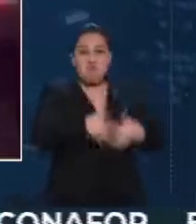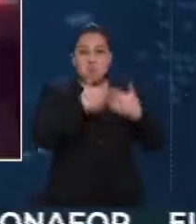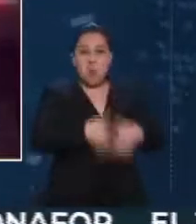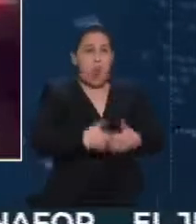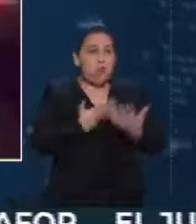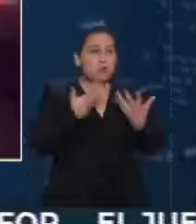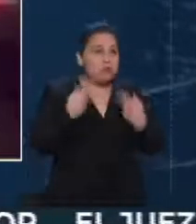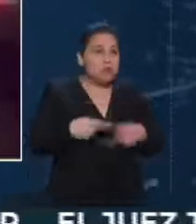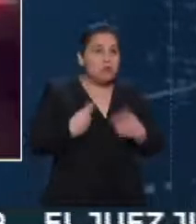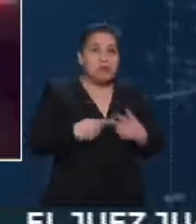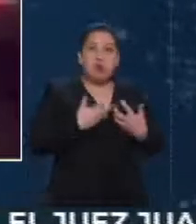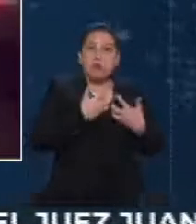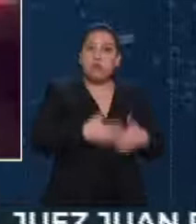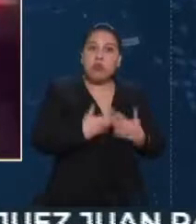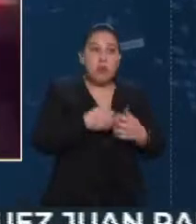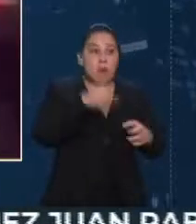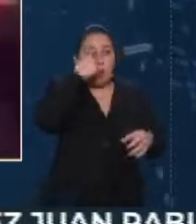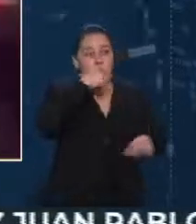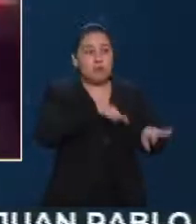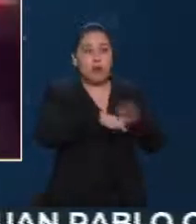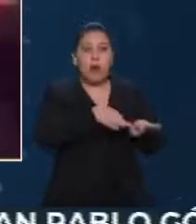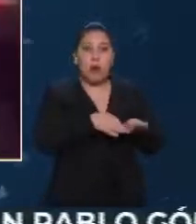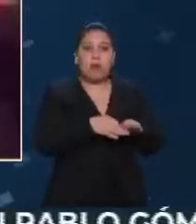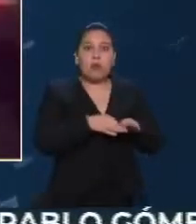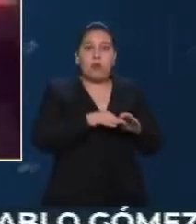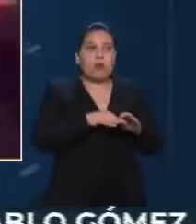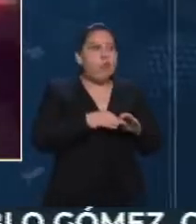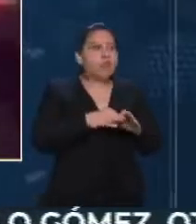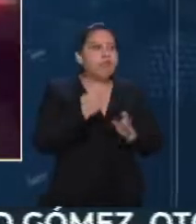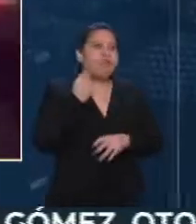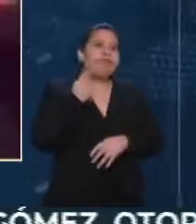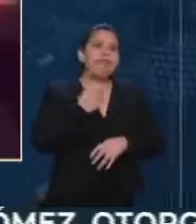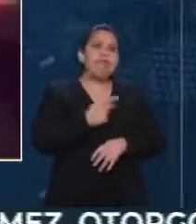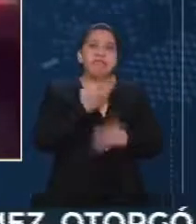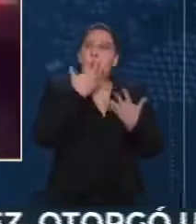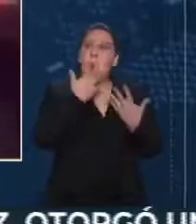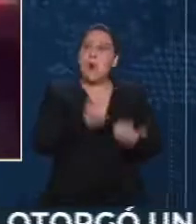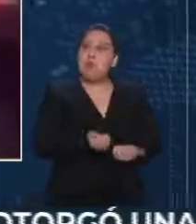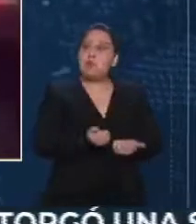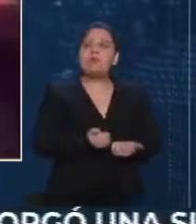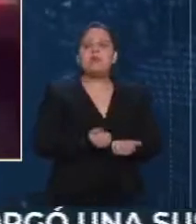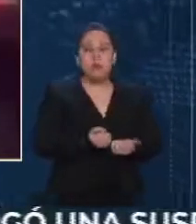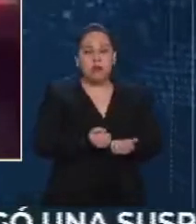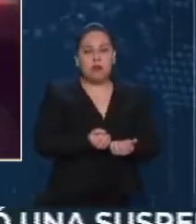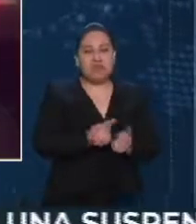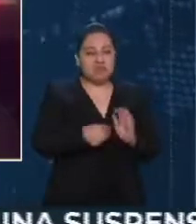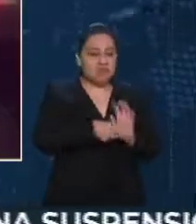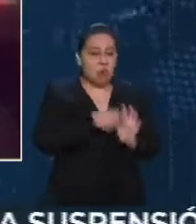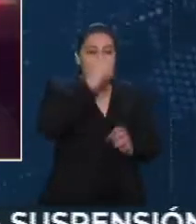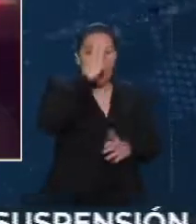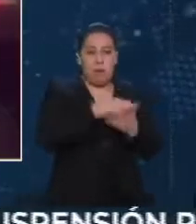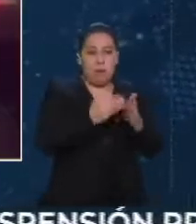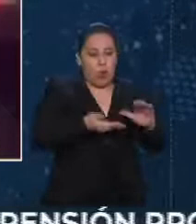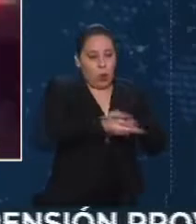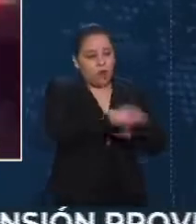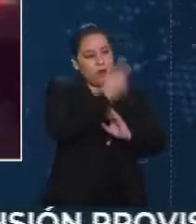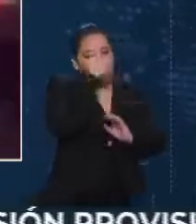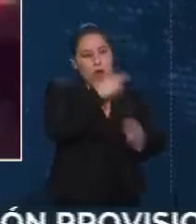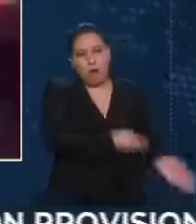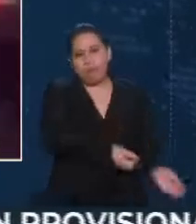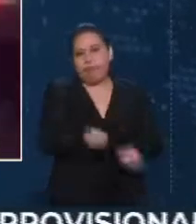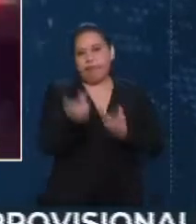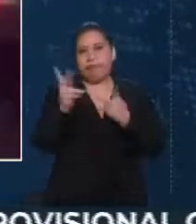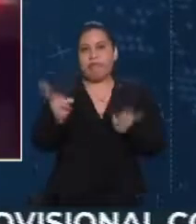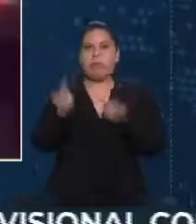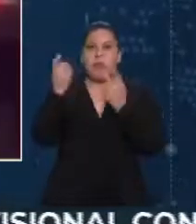económica que pues básicamente no se demandaba petróleo, ¿no? Entonces eso precisamente, como comentaba Mario, pues llevó a que